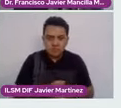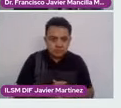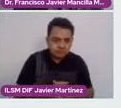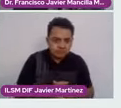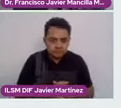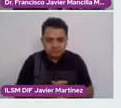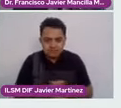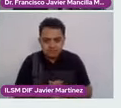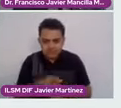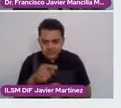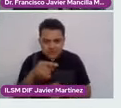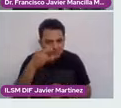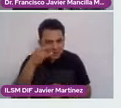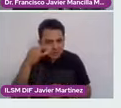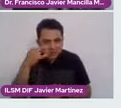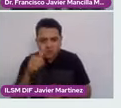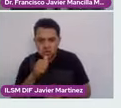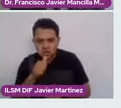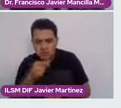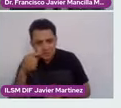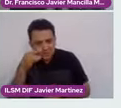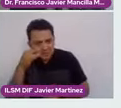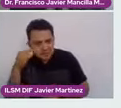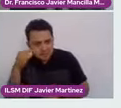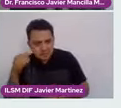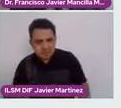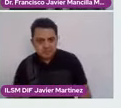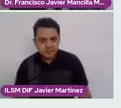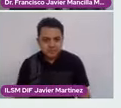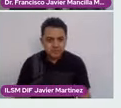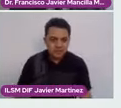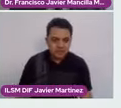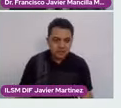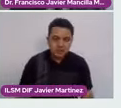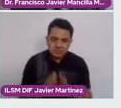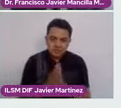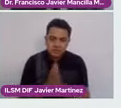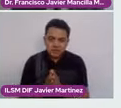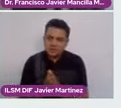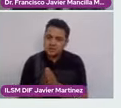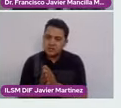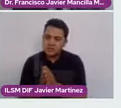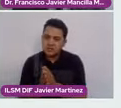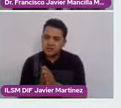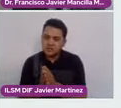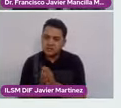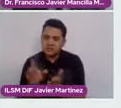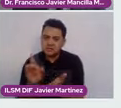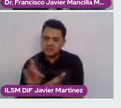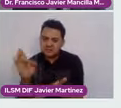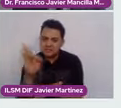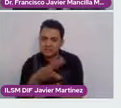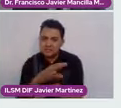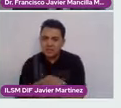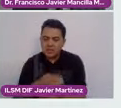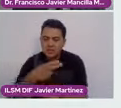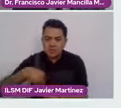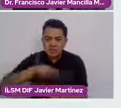Lo que le propongo, si usted no tiene inconveniente, es que nos la comparta. Y con muchísimo gusto nosotros